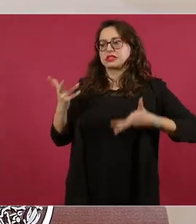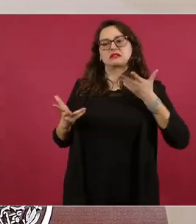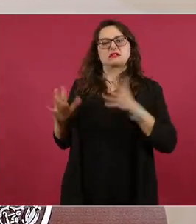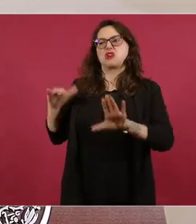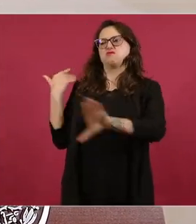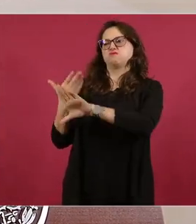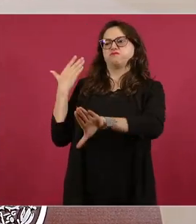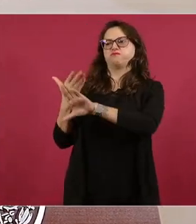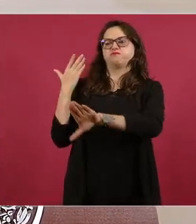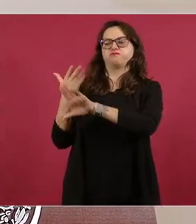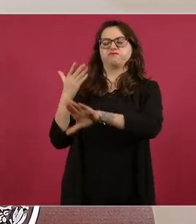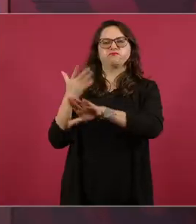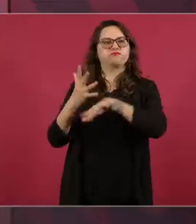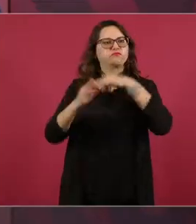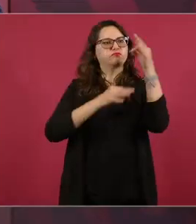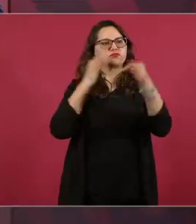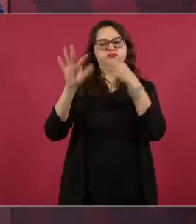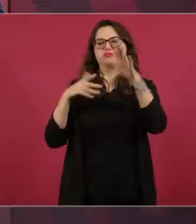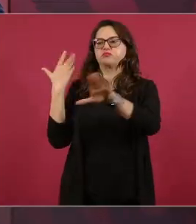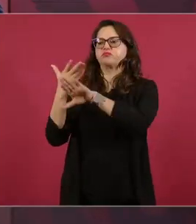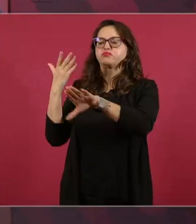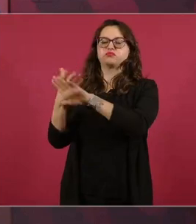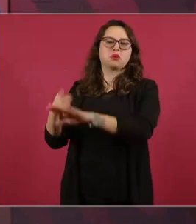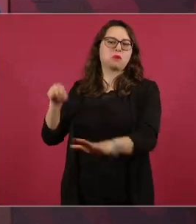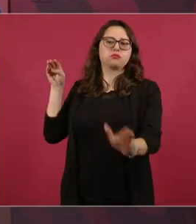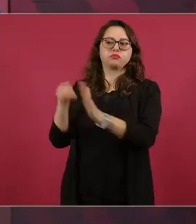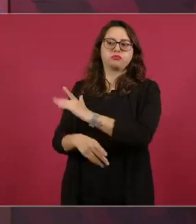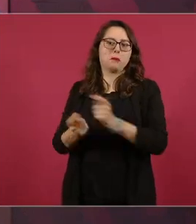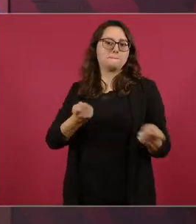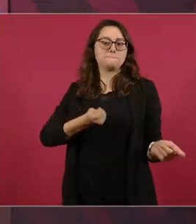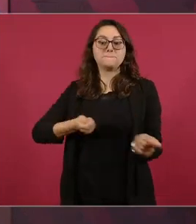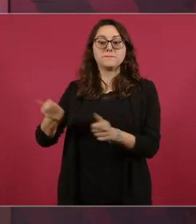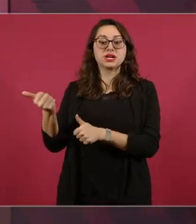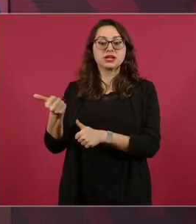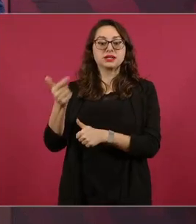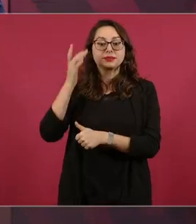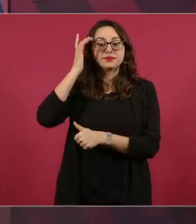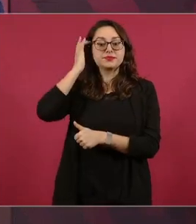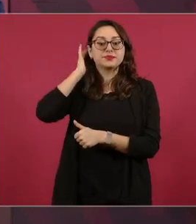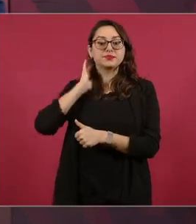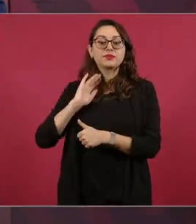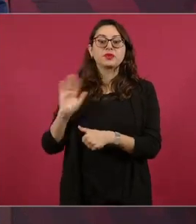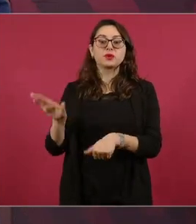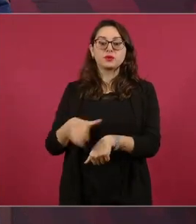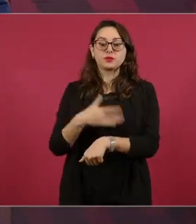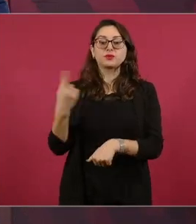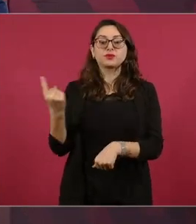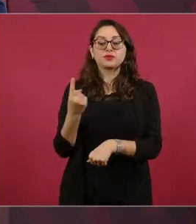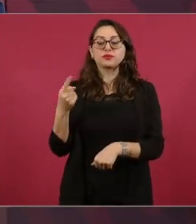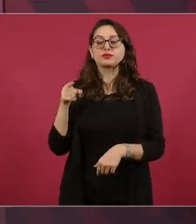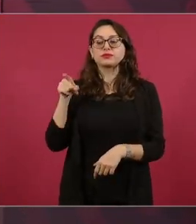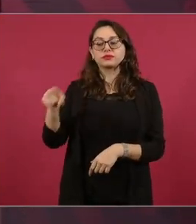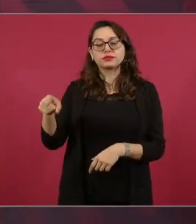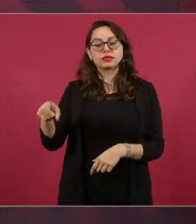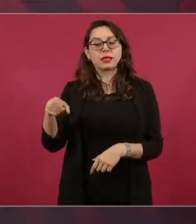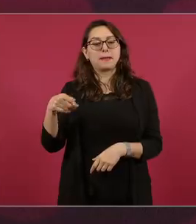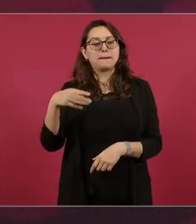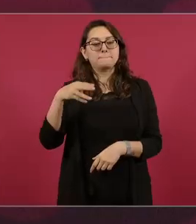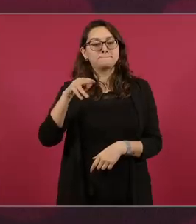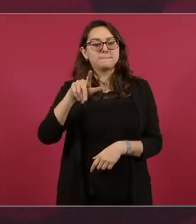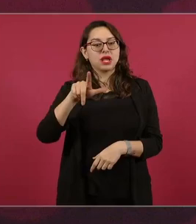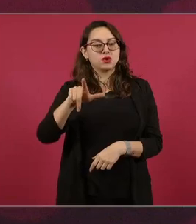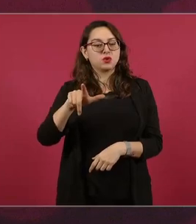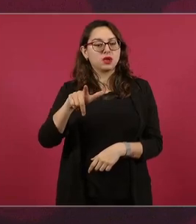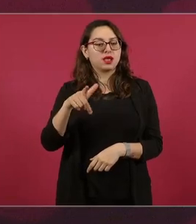porque entonces se le ocurrió a Manuel González cambiar la moneda de plata por el